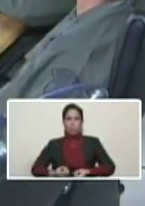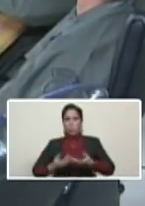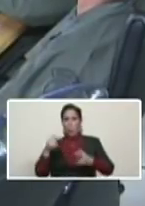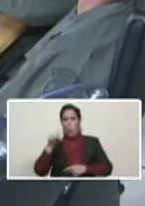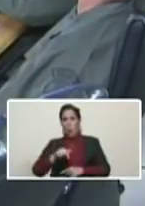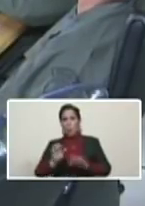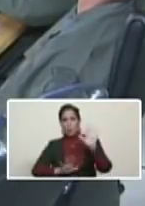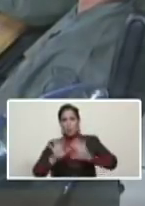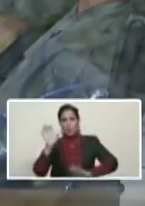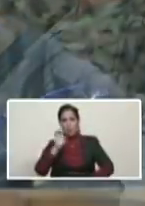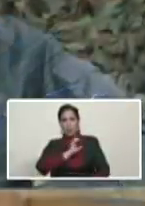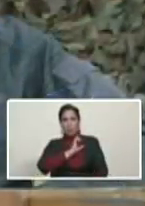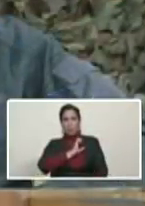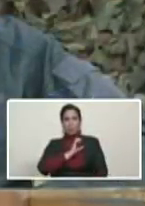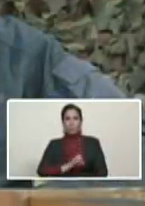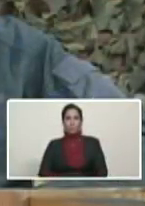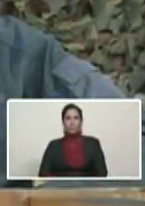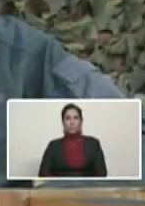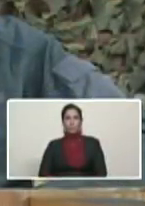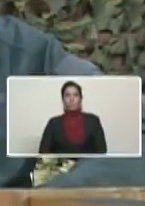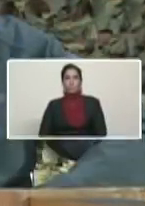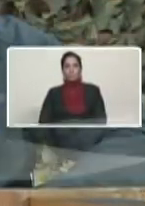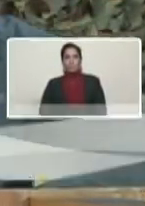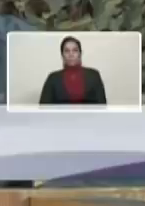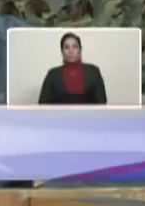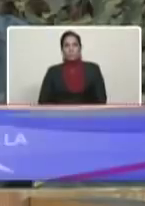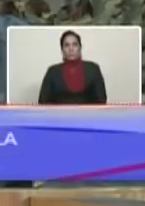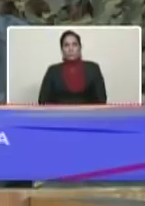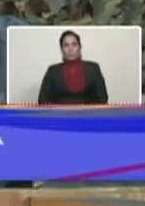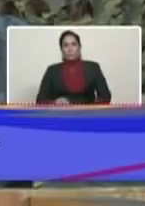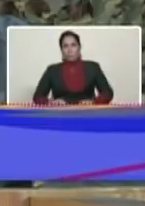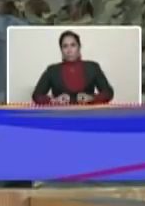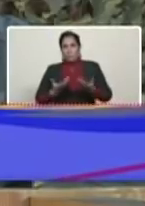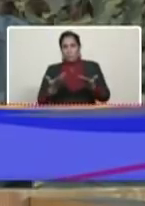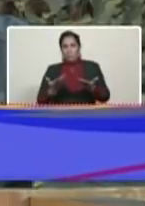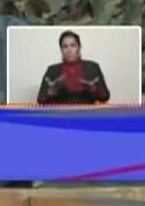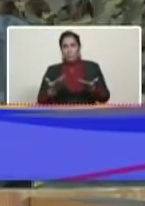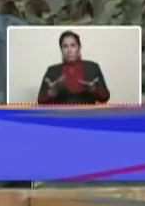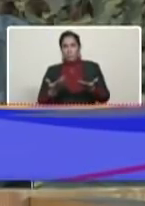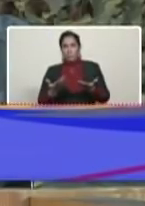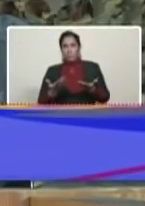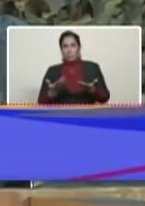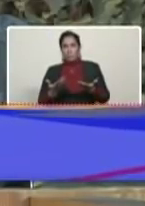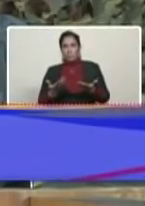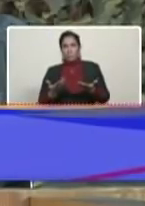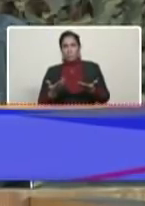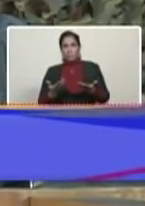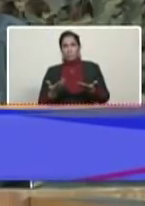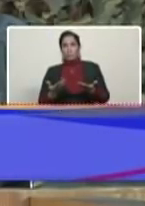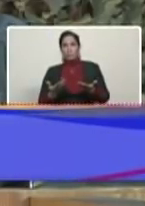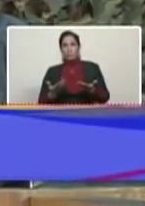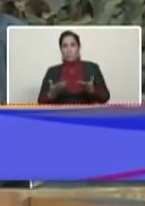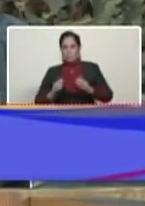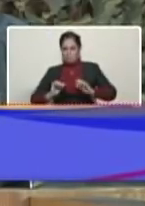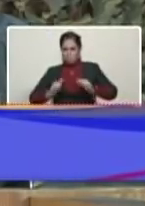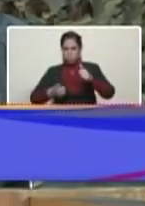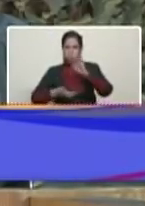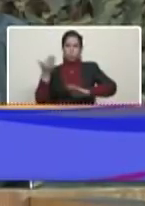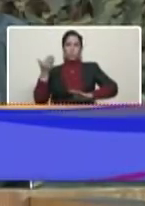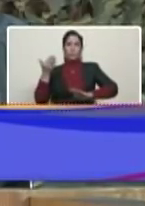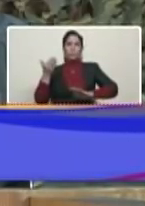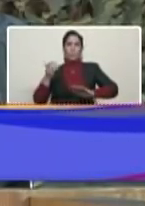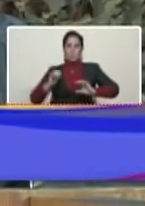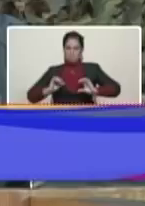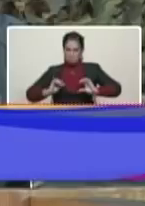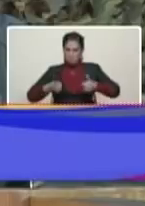enero, estamos dando el pistoletazo de partida para el